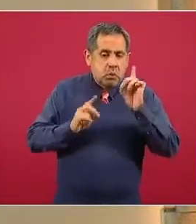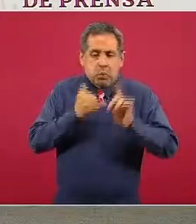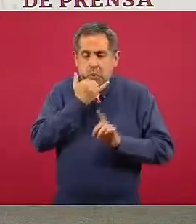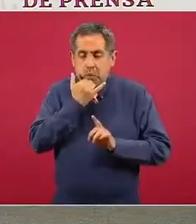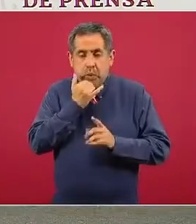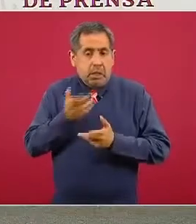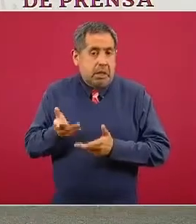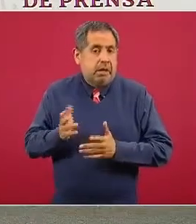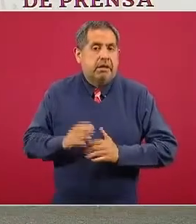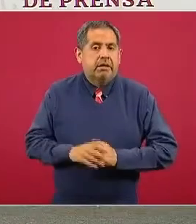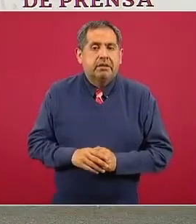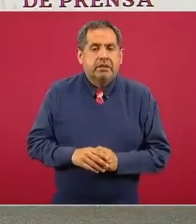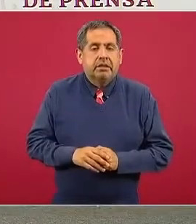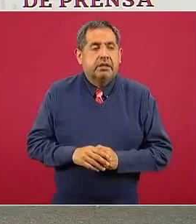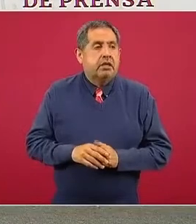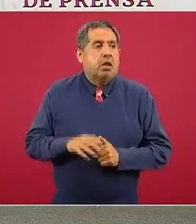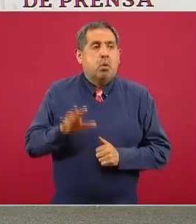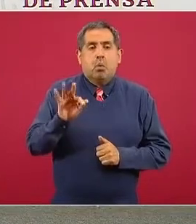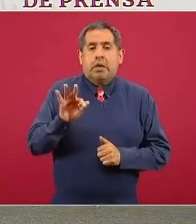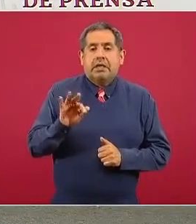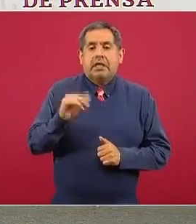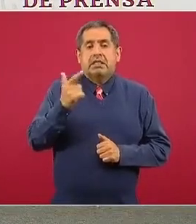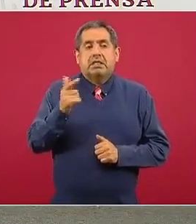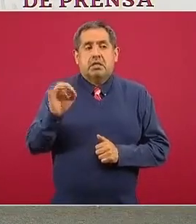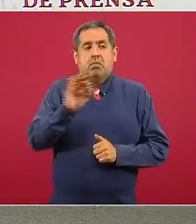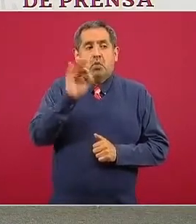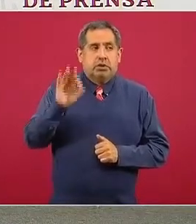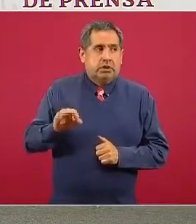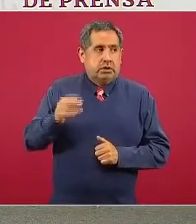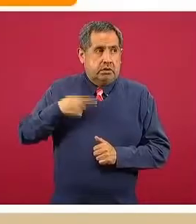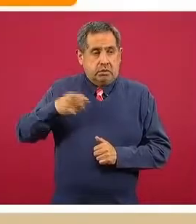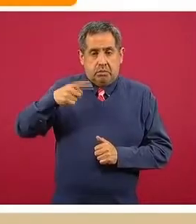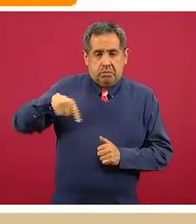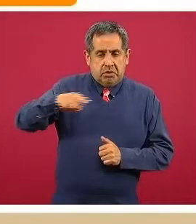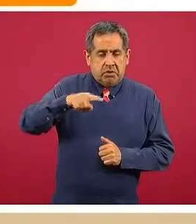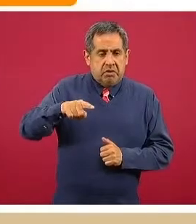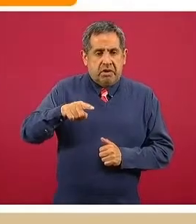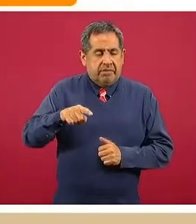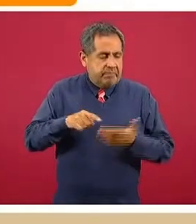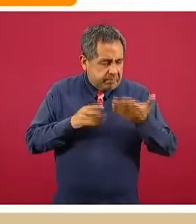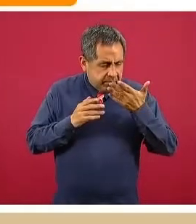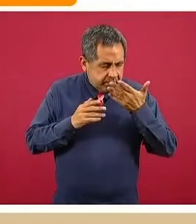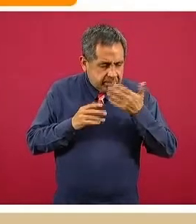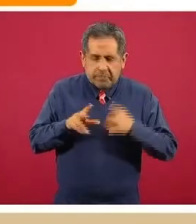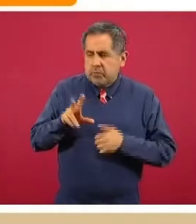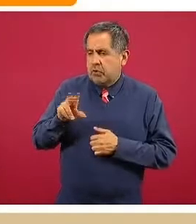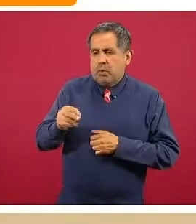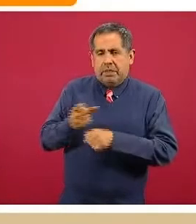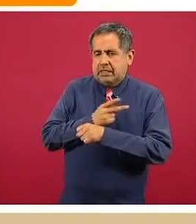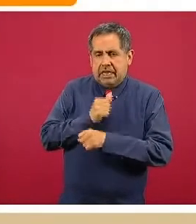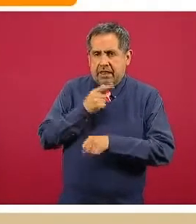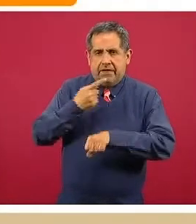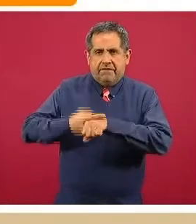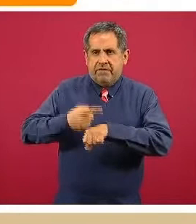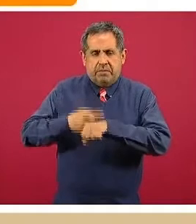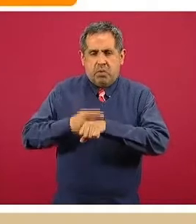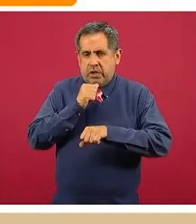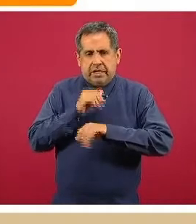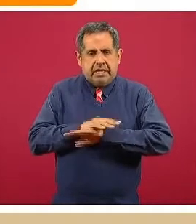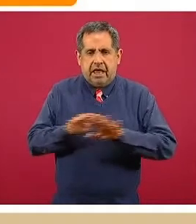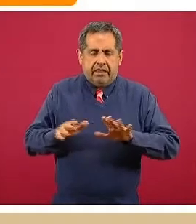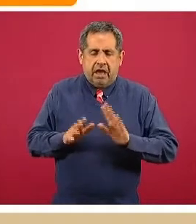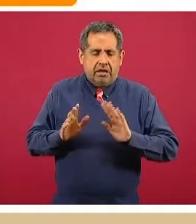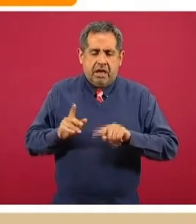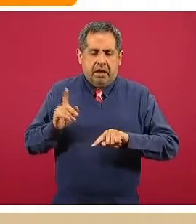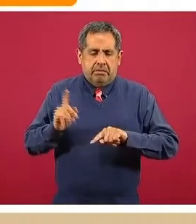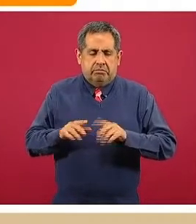enfermedad. El 47% de ellas ya dio negativo y fue clasificada como caso